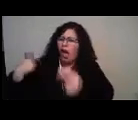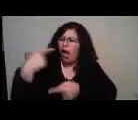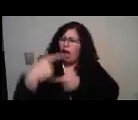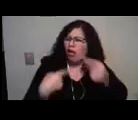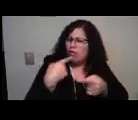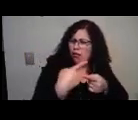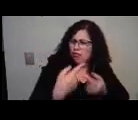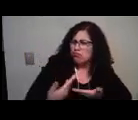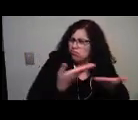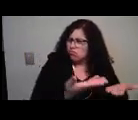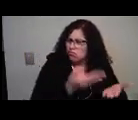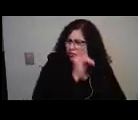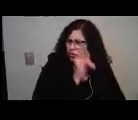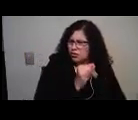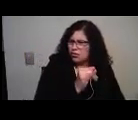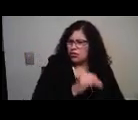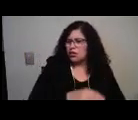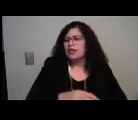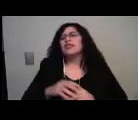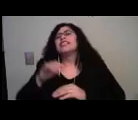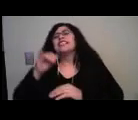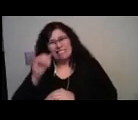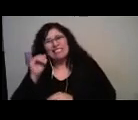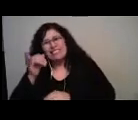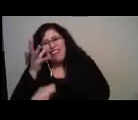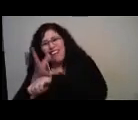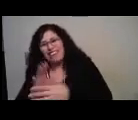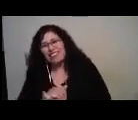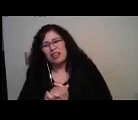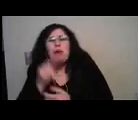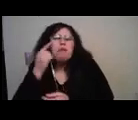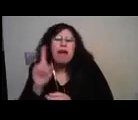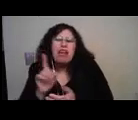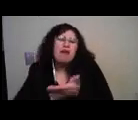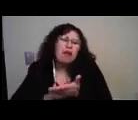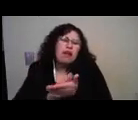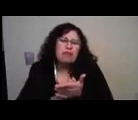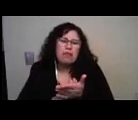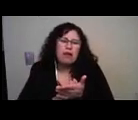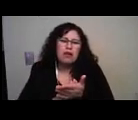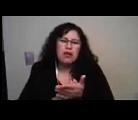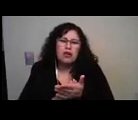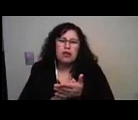componente hereditario importante ya, pero no se producen, por ejemplo, o sea, tú traes esto al nacer,